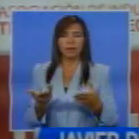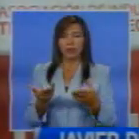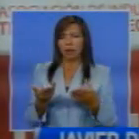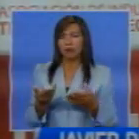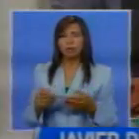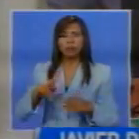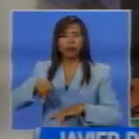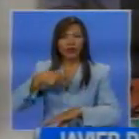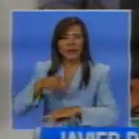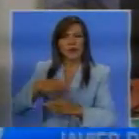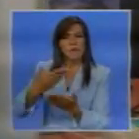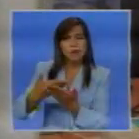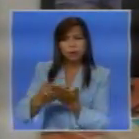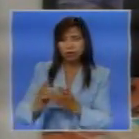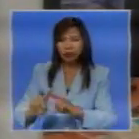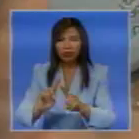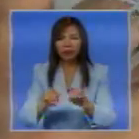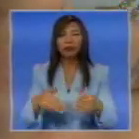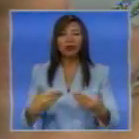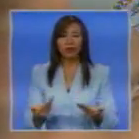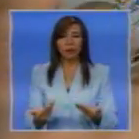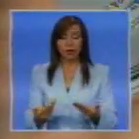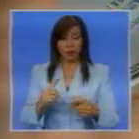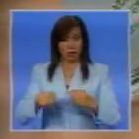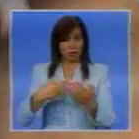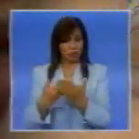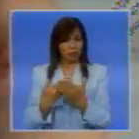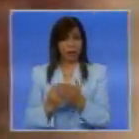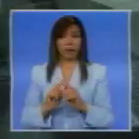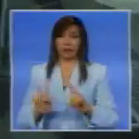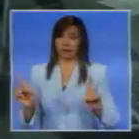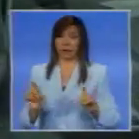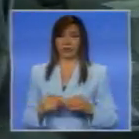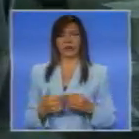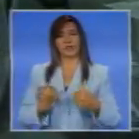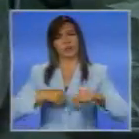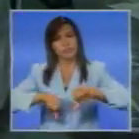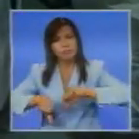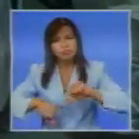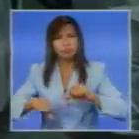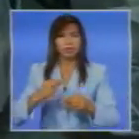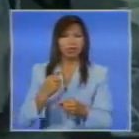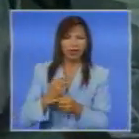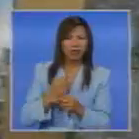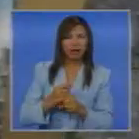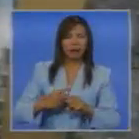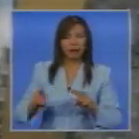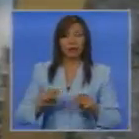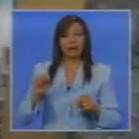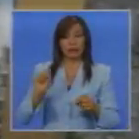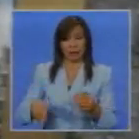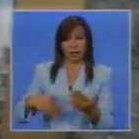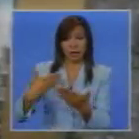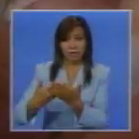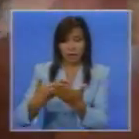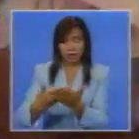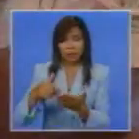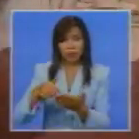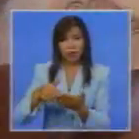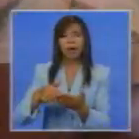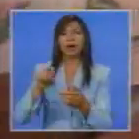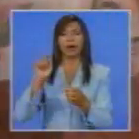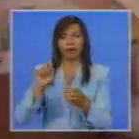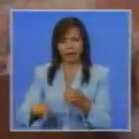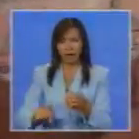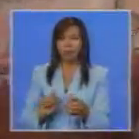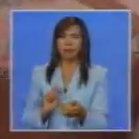honorarios profesionales. Es que todo profesional, incluidos los administradores y gerentes de las empresas, deberán afiliarse y aportar